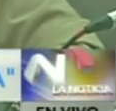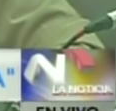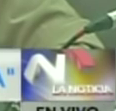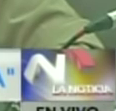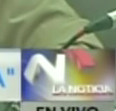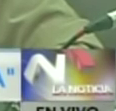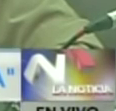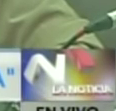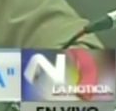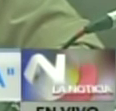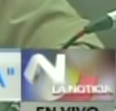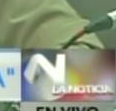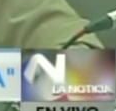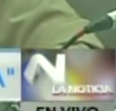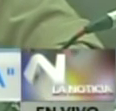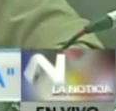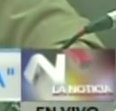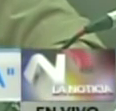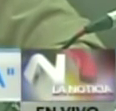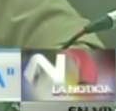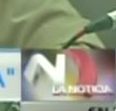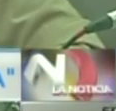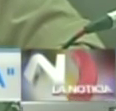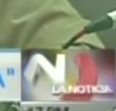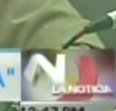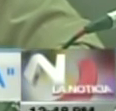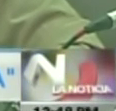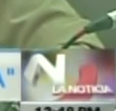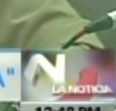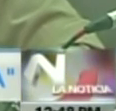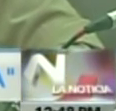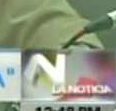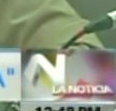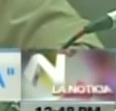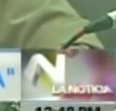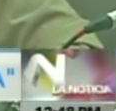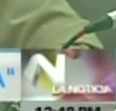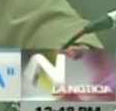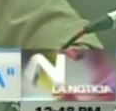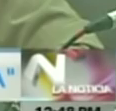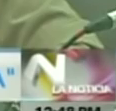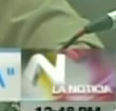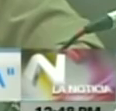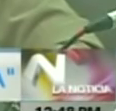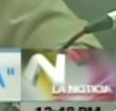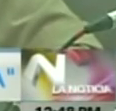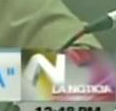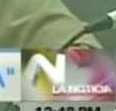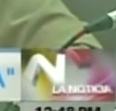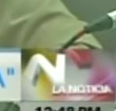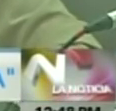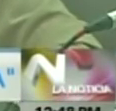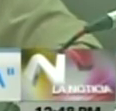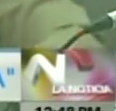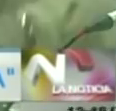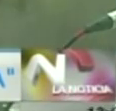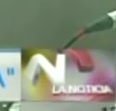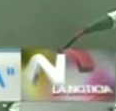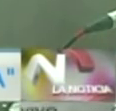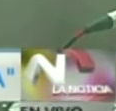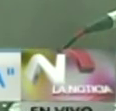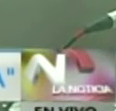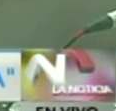será fortalecer con nuevos planes las finanzas internacionales de ingreso de divisas al país para seguir